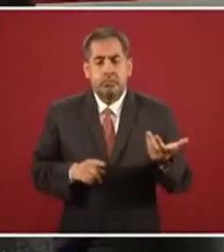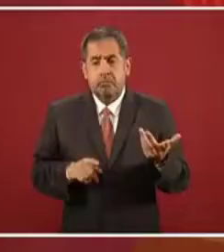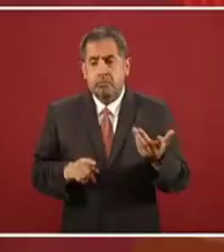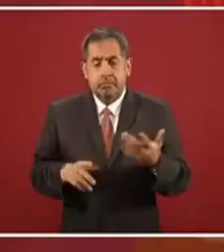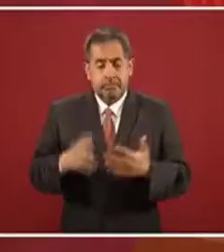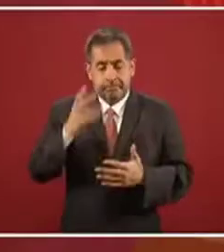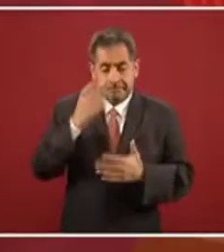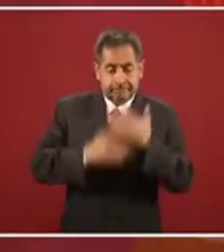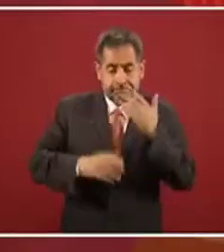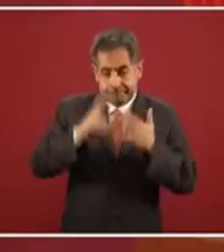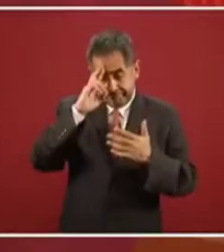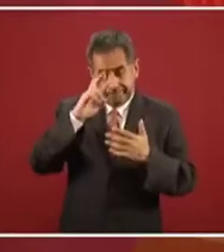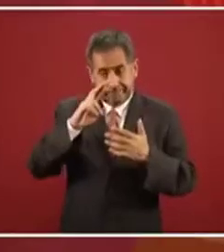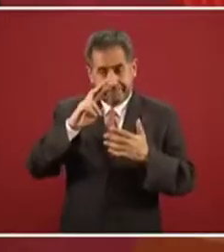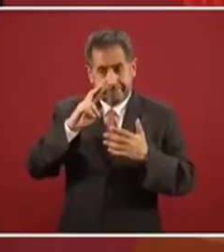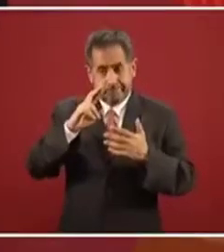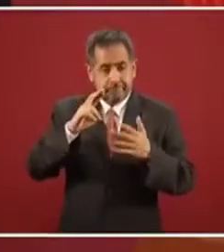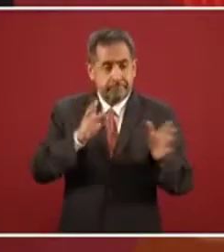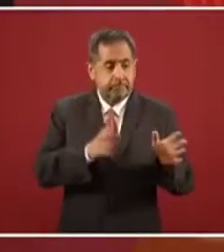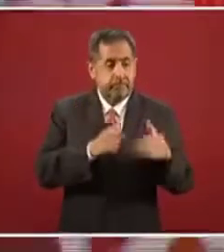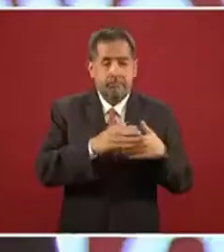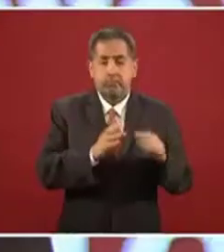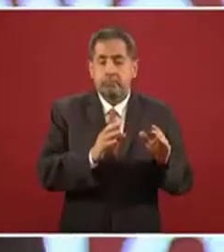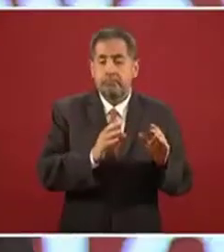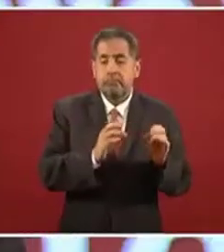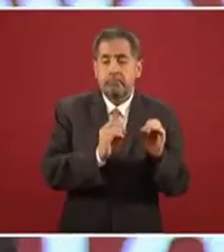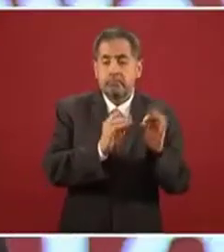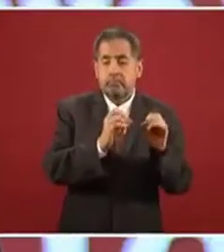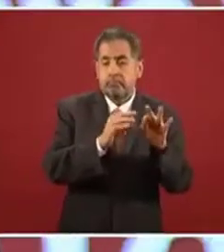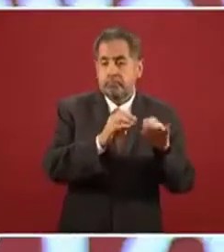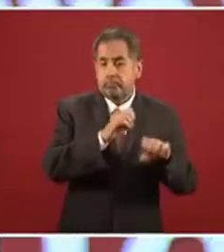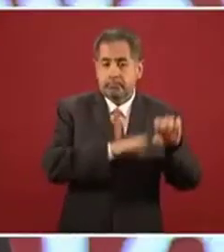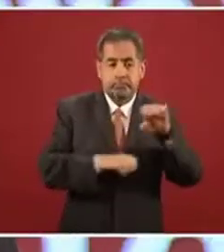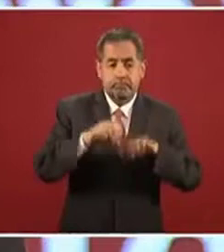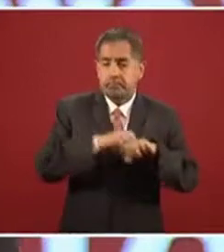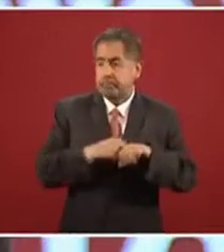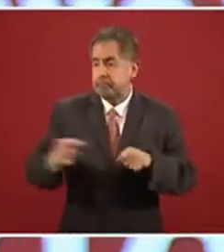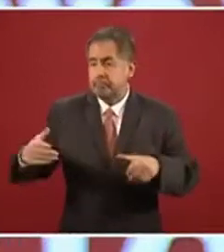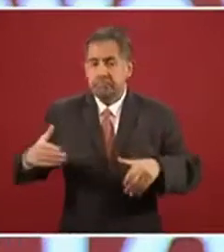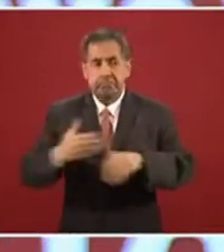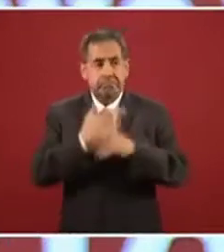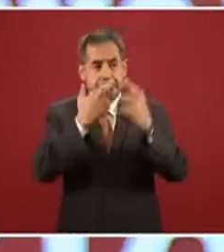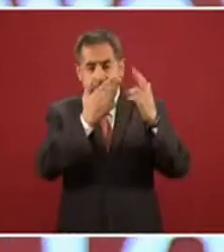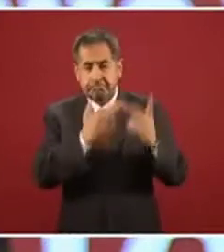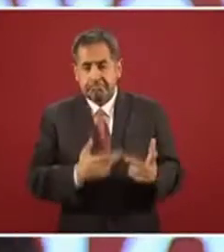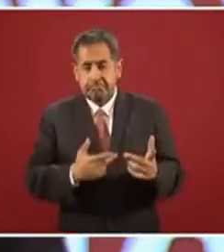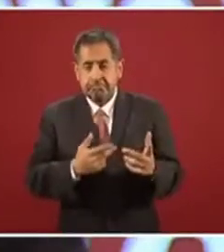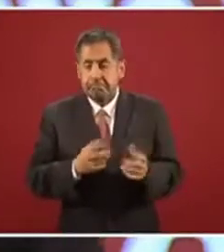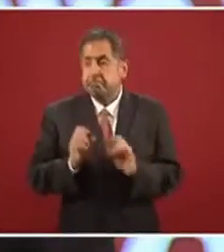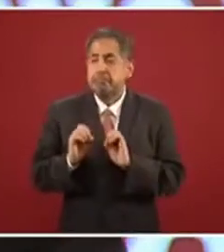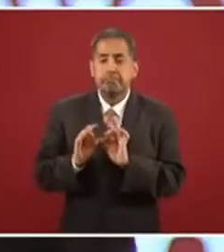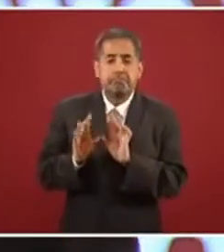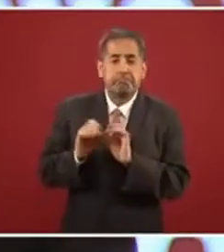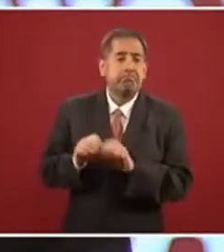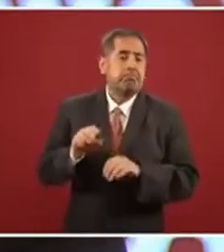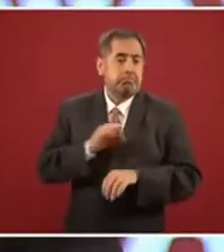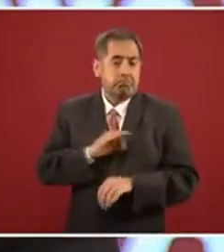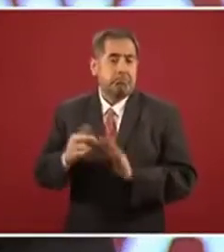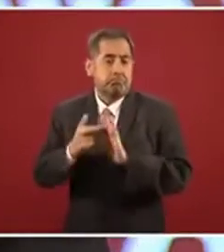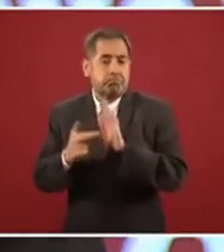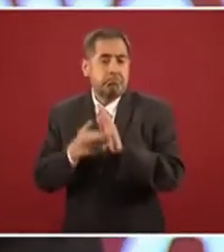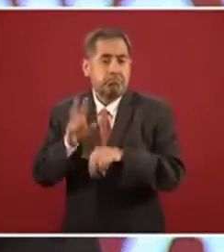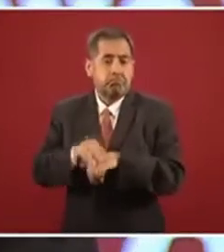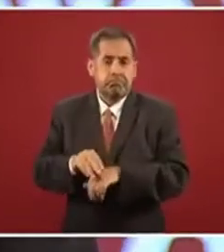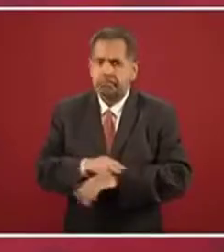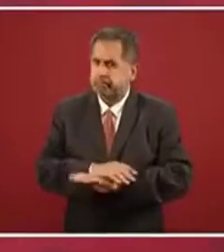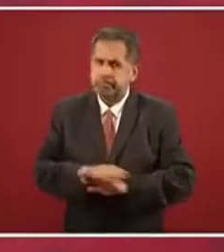violentar la sede diplomática de un país, en otro país, y menos del país anfitrión. Por ello, como